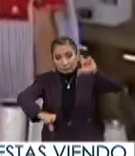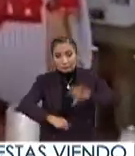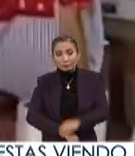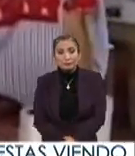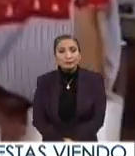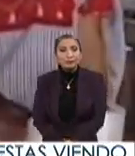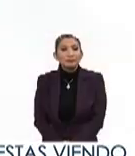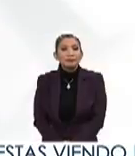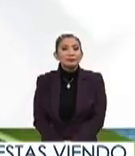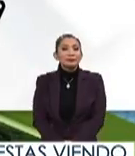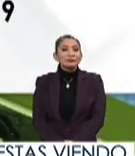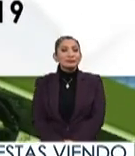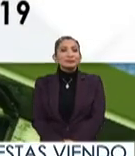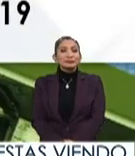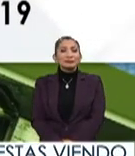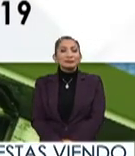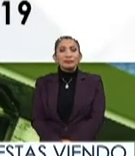país.